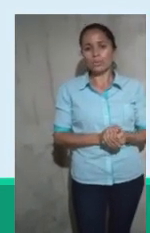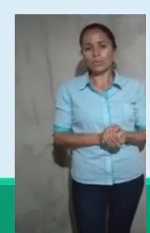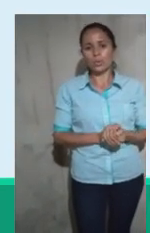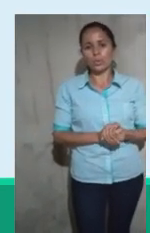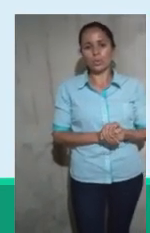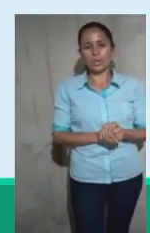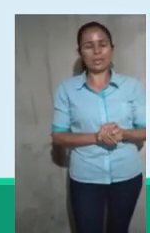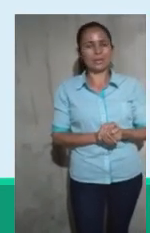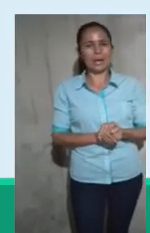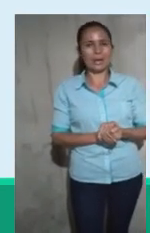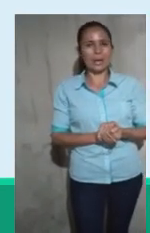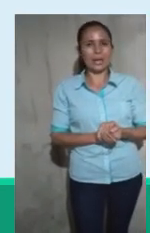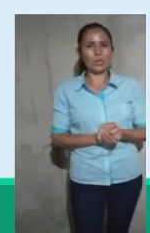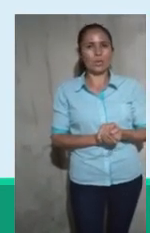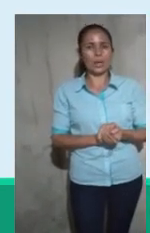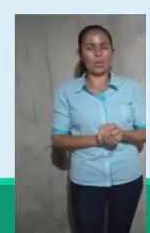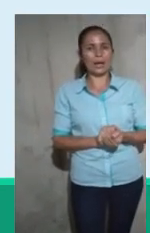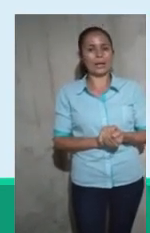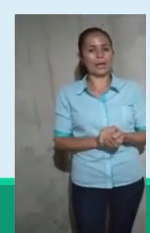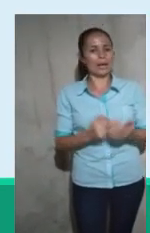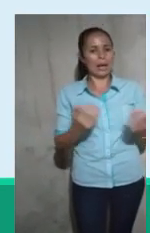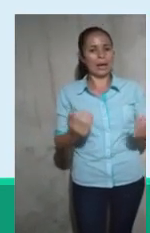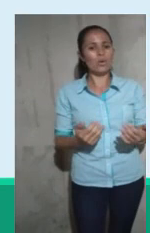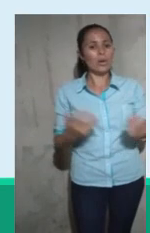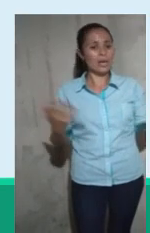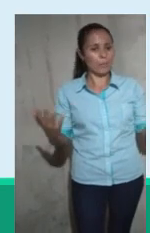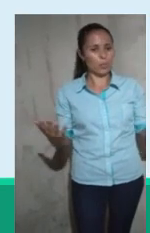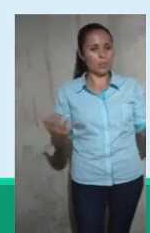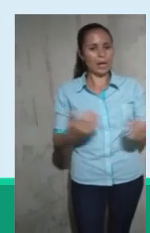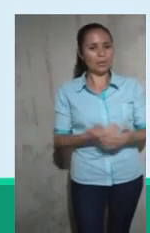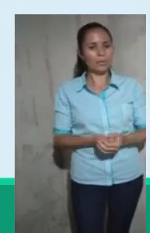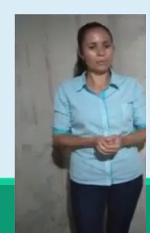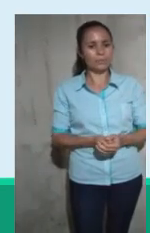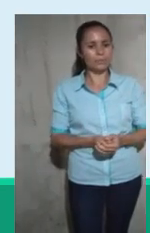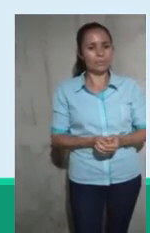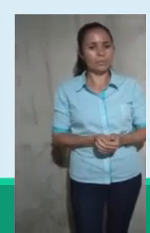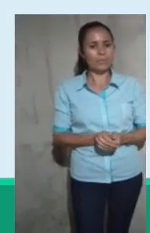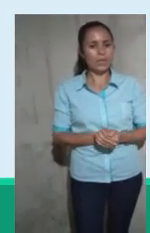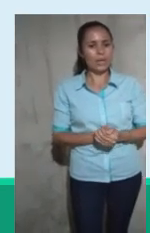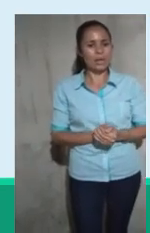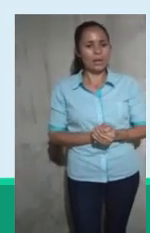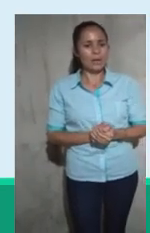cortos, utilizar un lenguaje claro y apropiado.